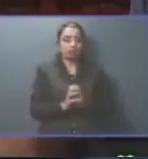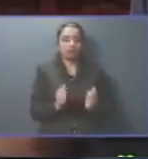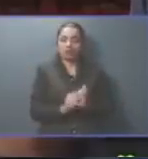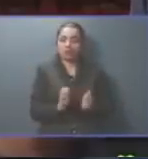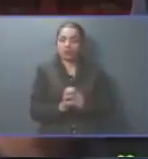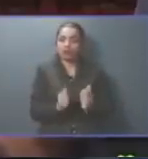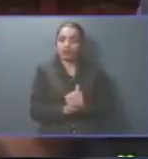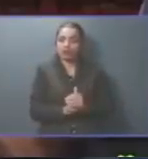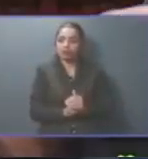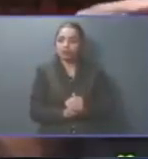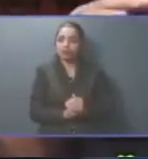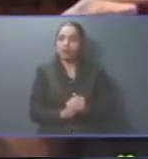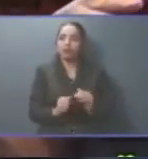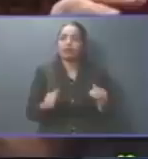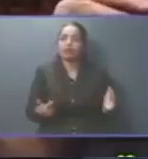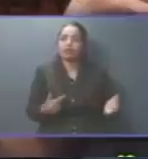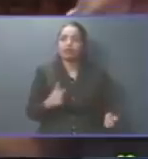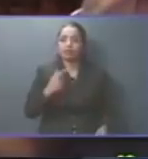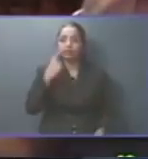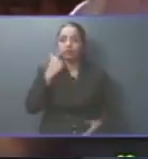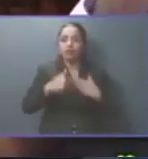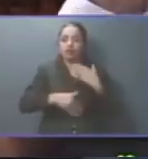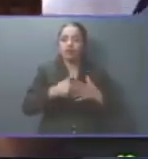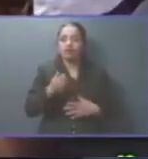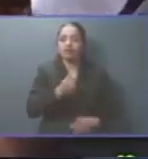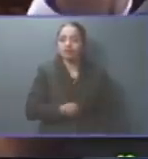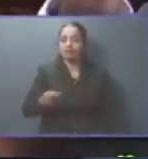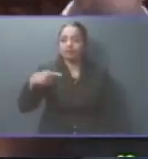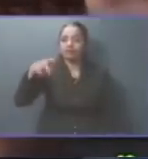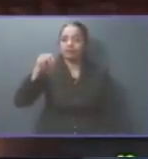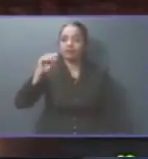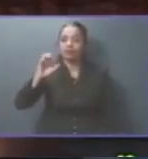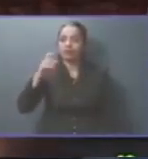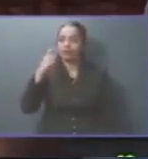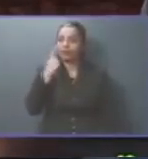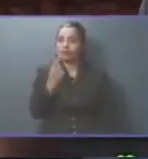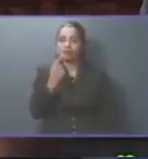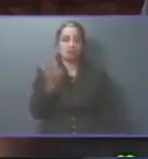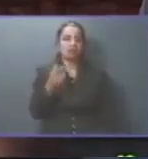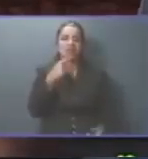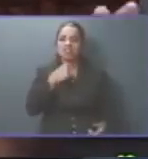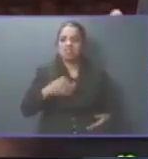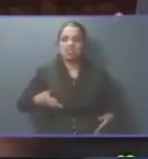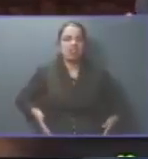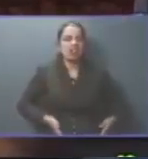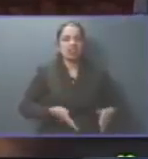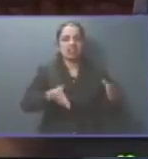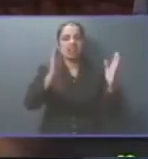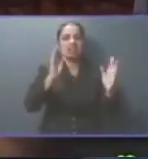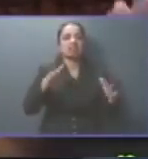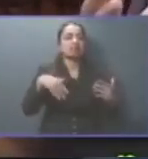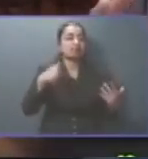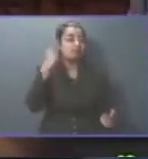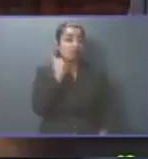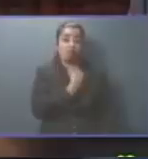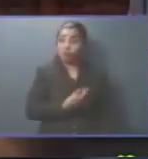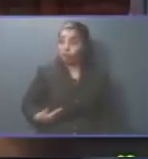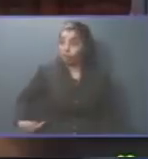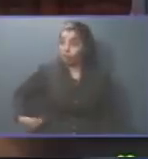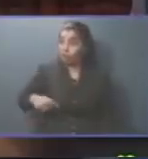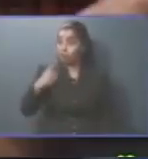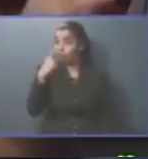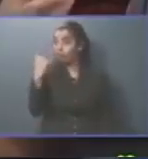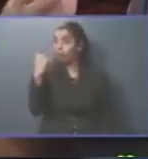los diputados de Nuevas Ideas deben dejar ignorados a los de la esquina? ¿O esos majes se rebuscan para ganarse